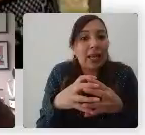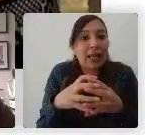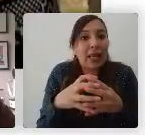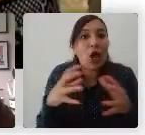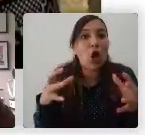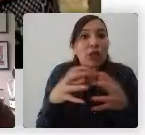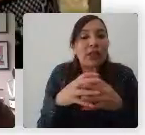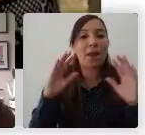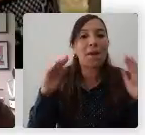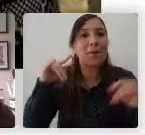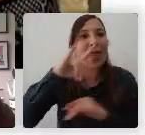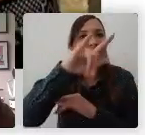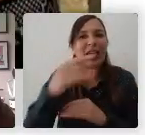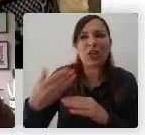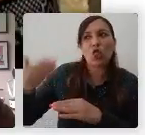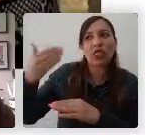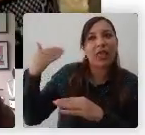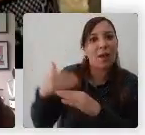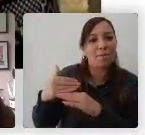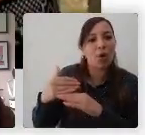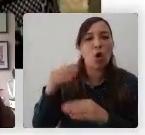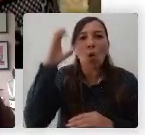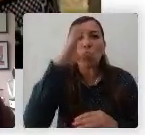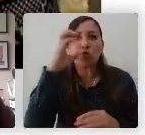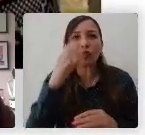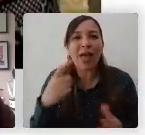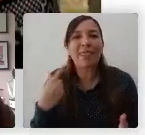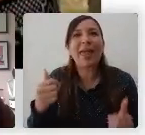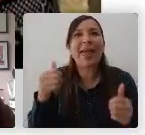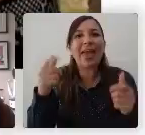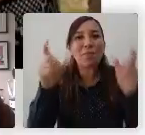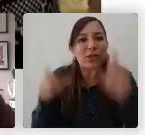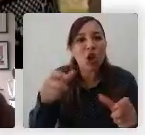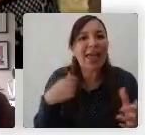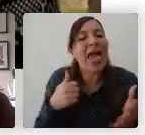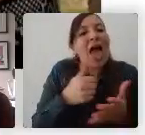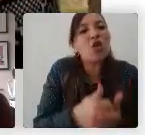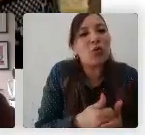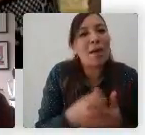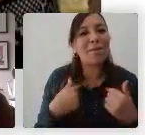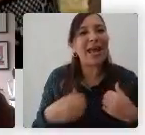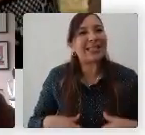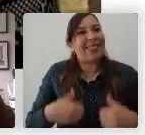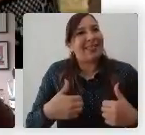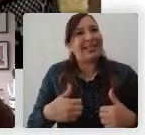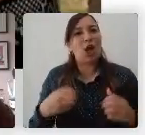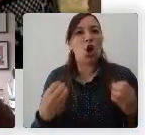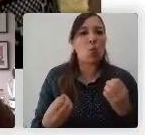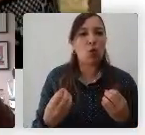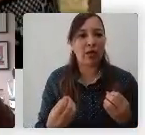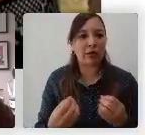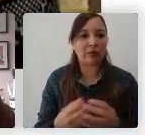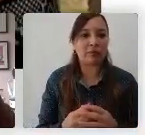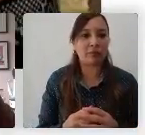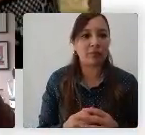organiza sus viajes con tiempo y busca ayuda de expertos para garantizar una experiencia se educa sí